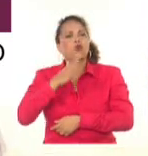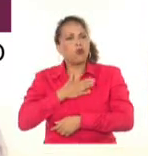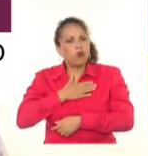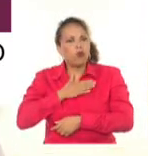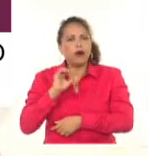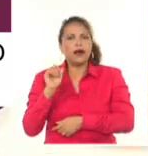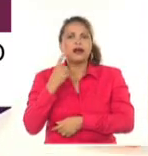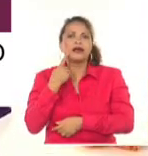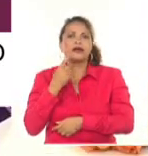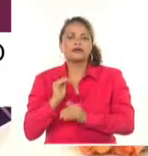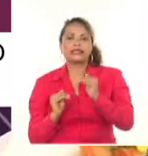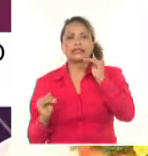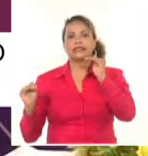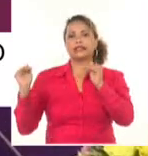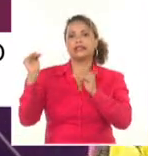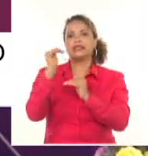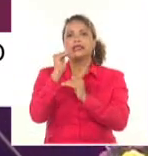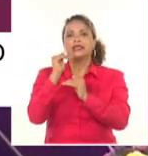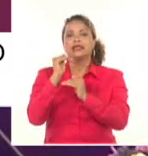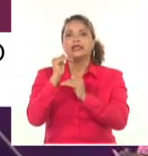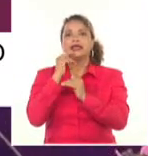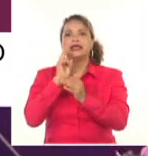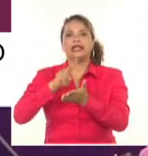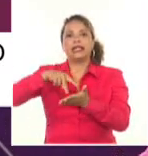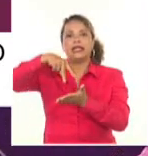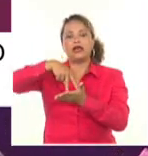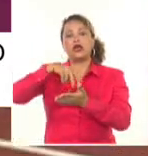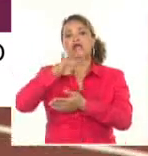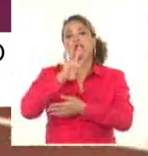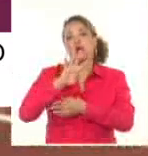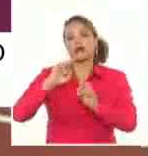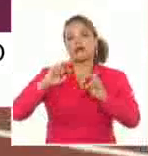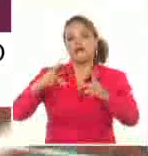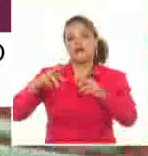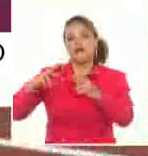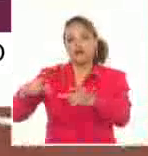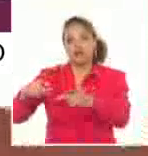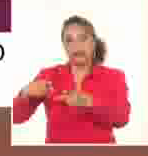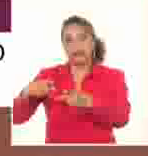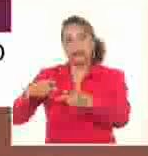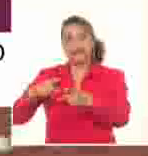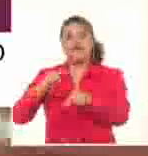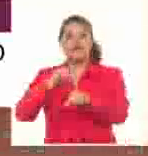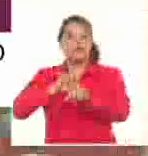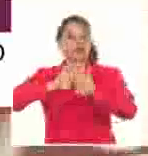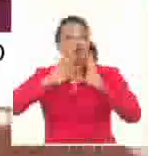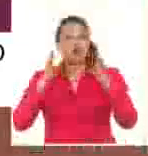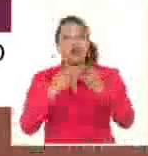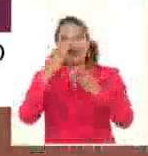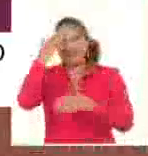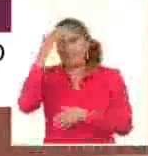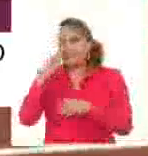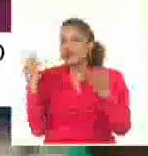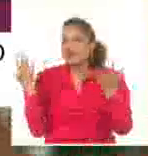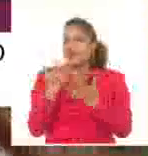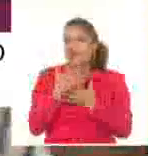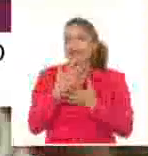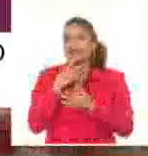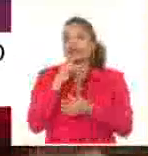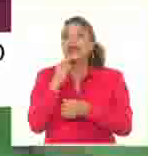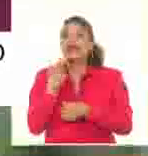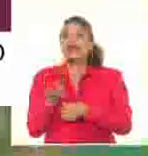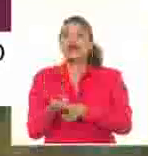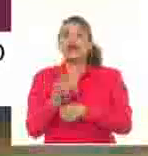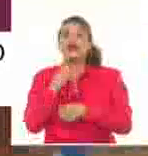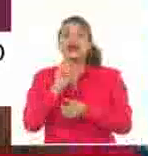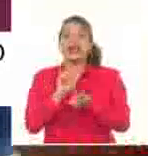solo había subido a lo más alto del podio en 4 ocasiones, todas gracias al talento del esgrimista Ramón